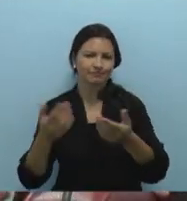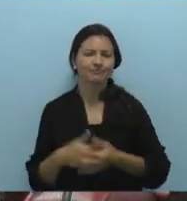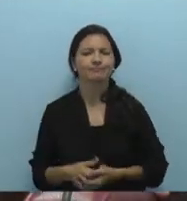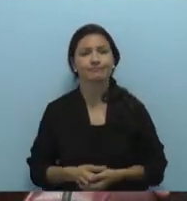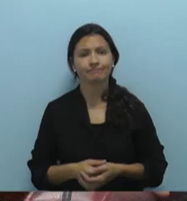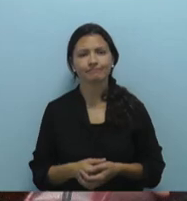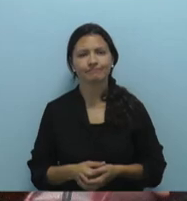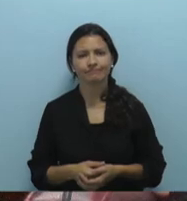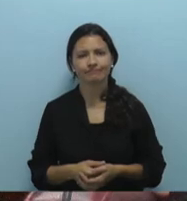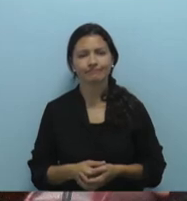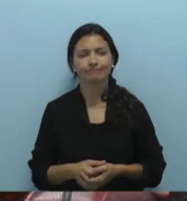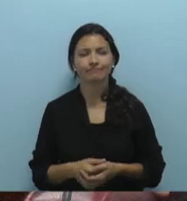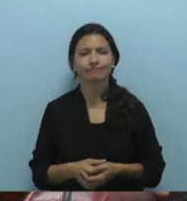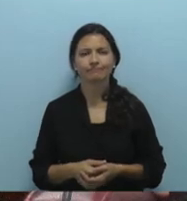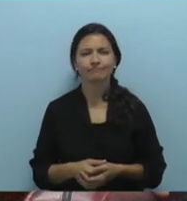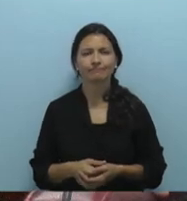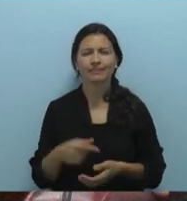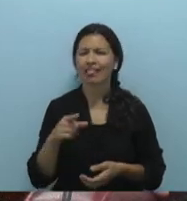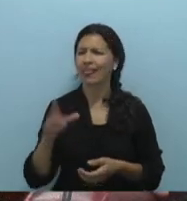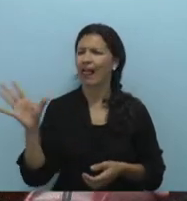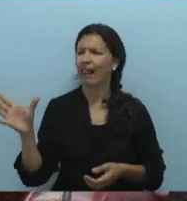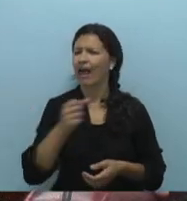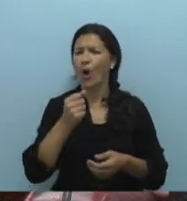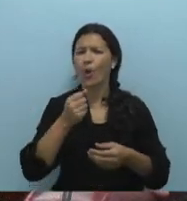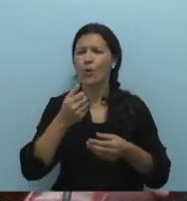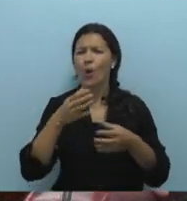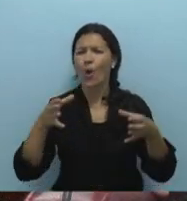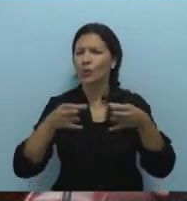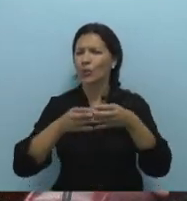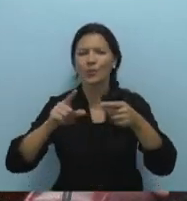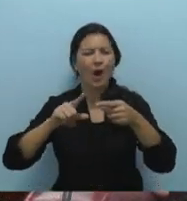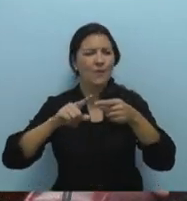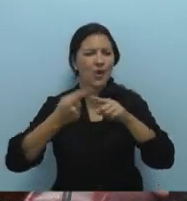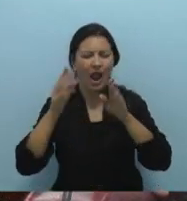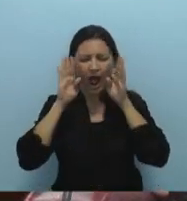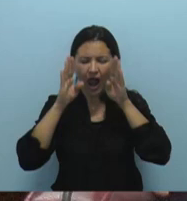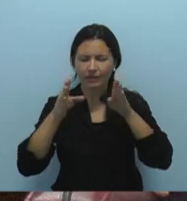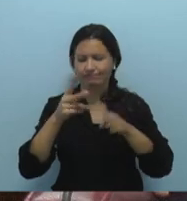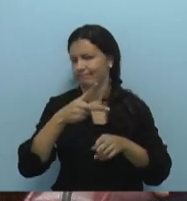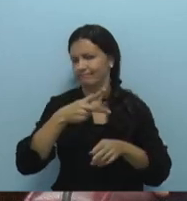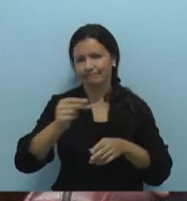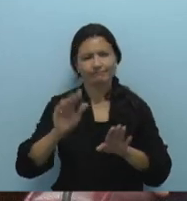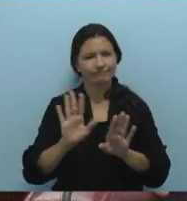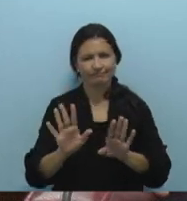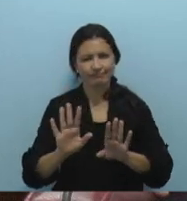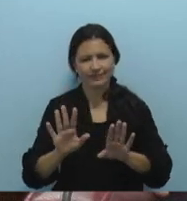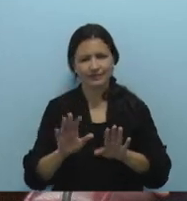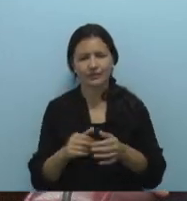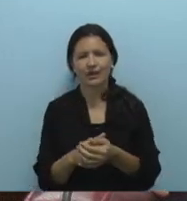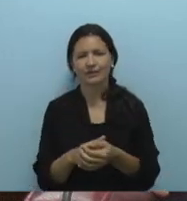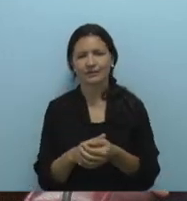Y la verdad que esta no es una conquista de ningún partido político ni de ninguna afiliación partidaria que